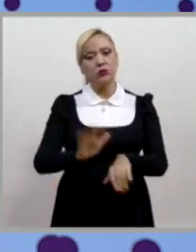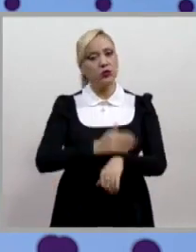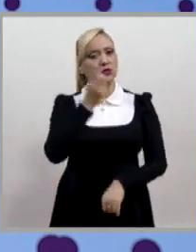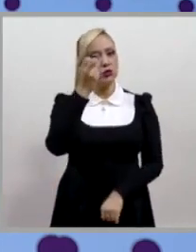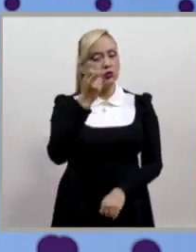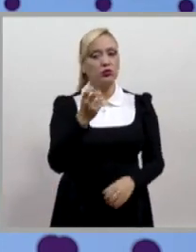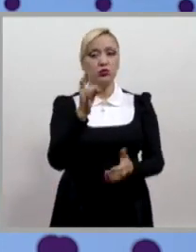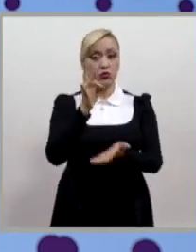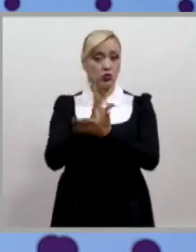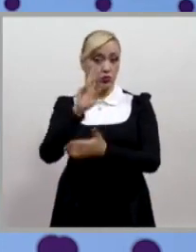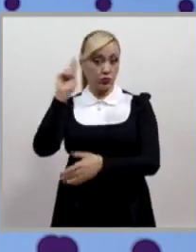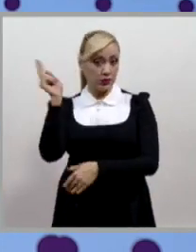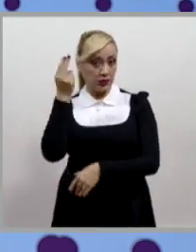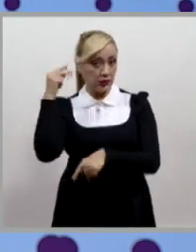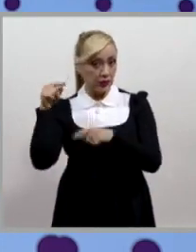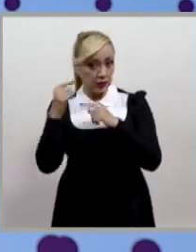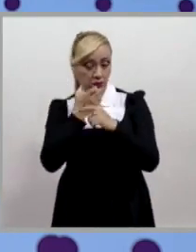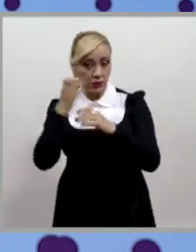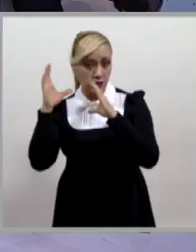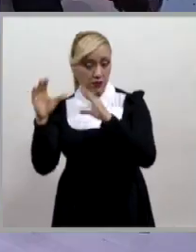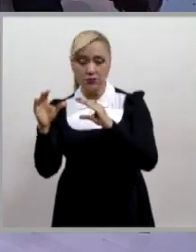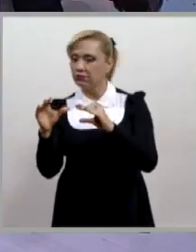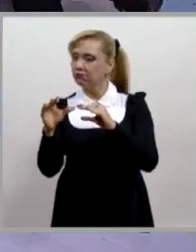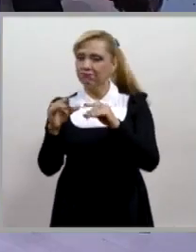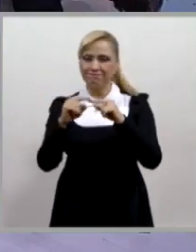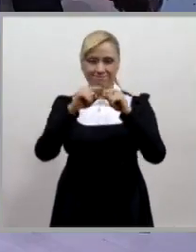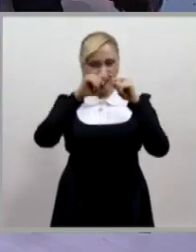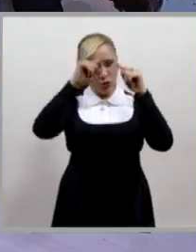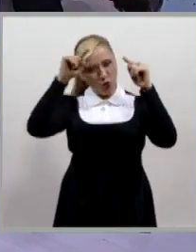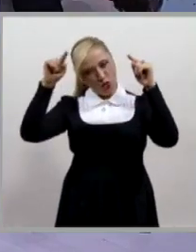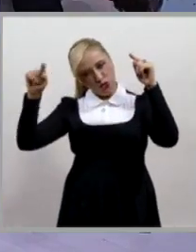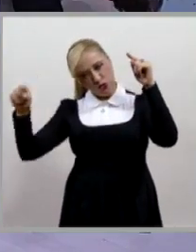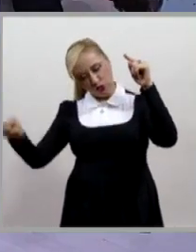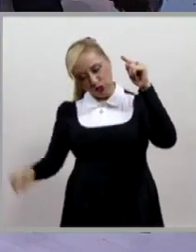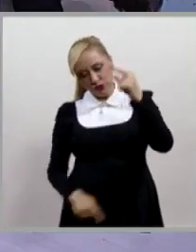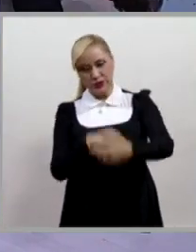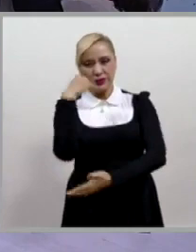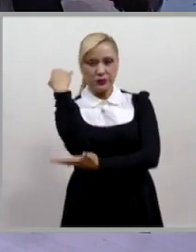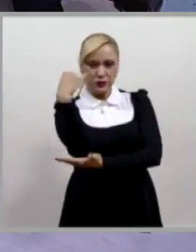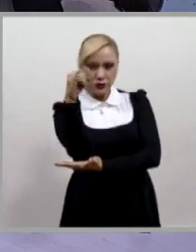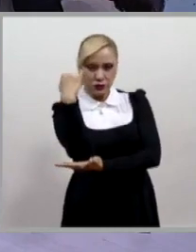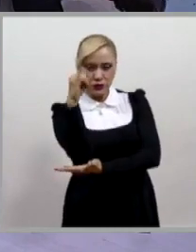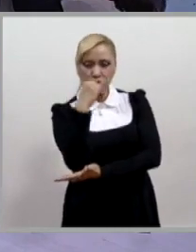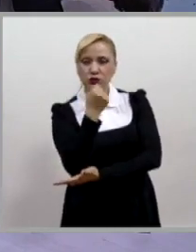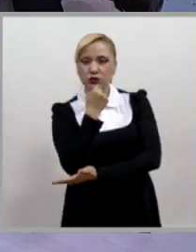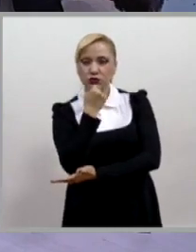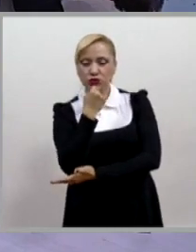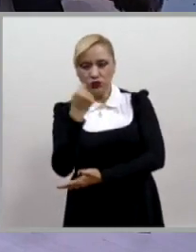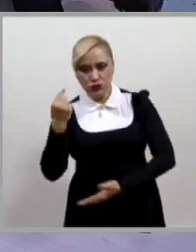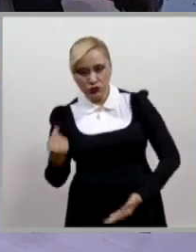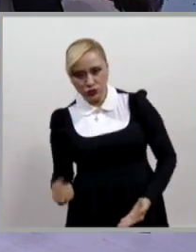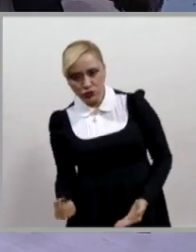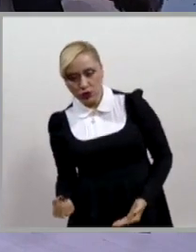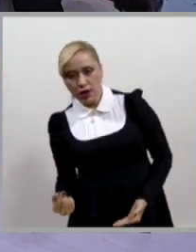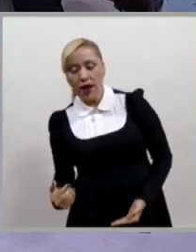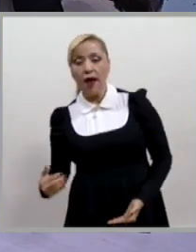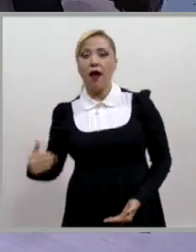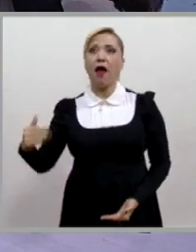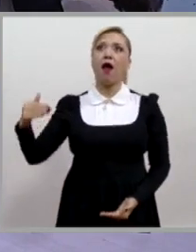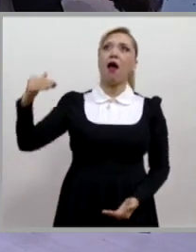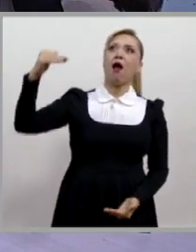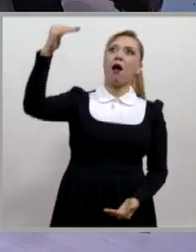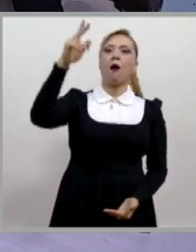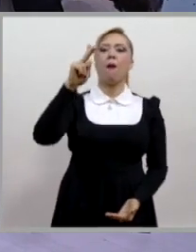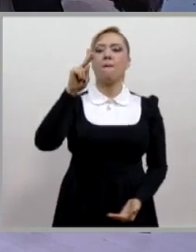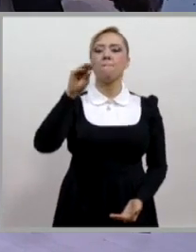educación universitaria, creo que toda la educación, todo el sistema educativo nacional, desde la educación más básica hasta los posgrados,